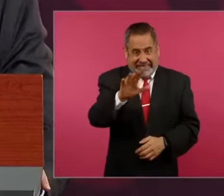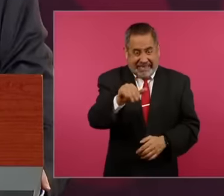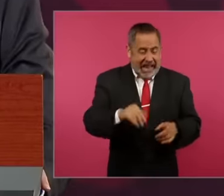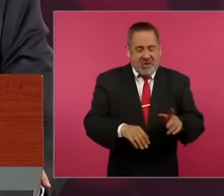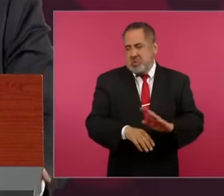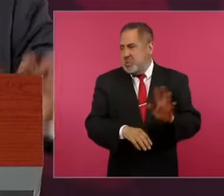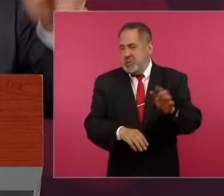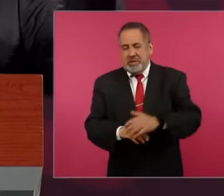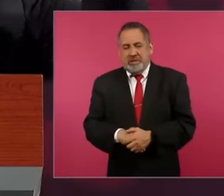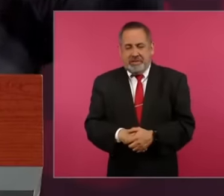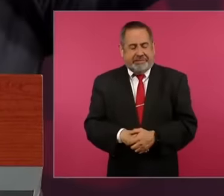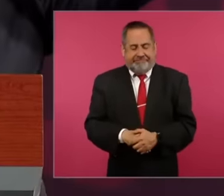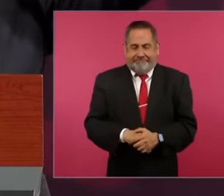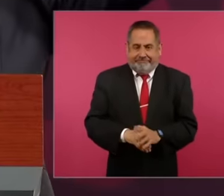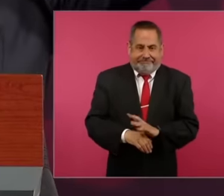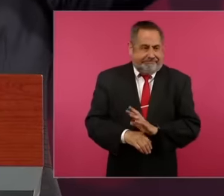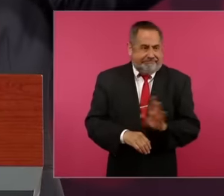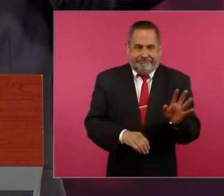¿sí? Desde que